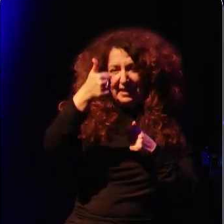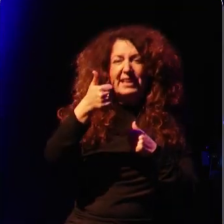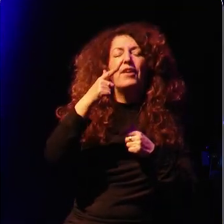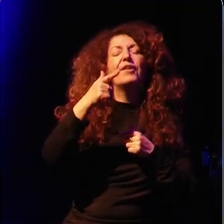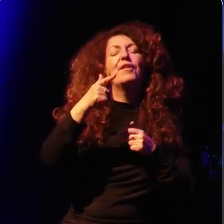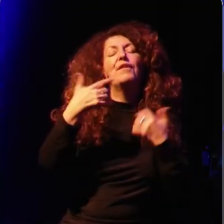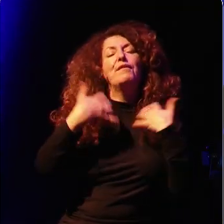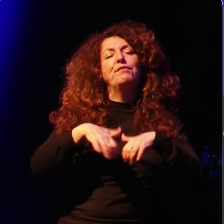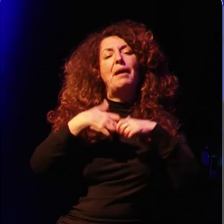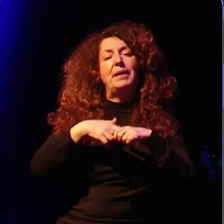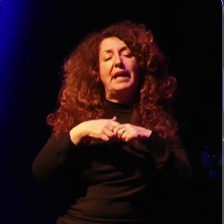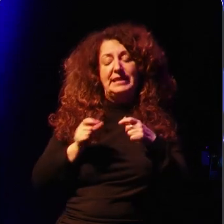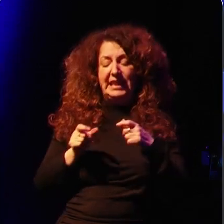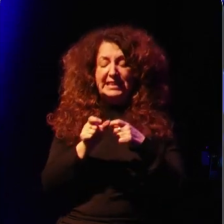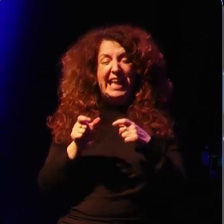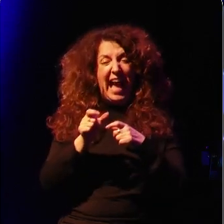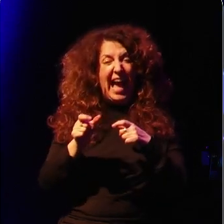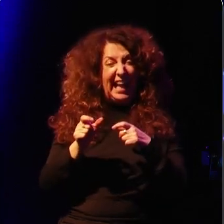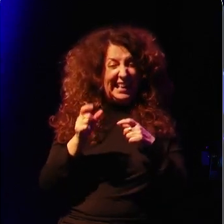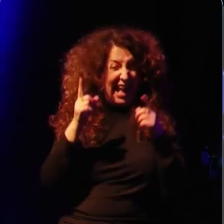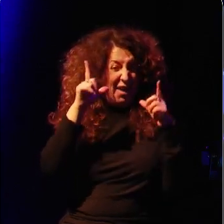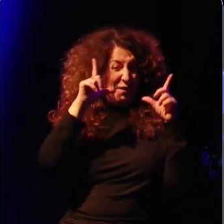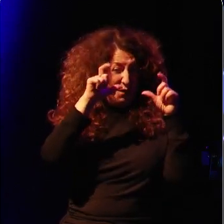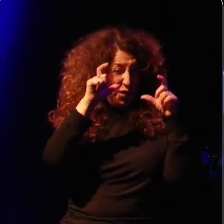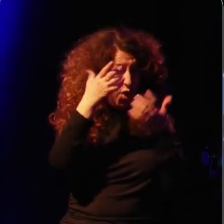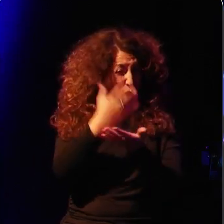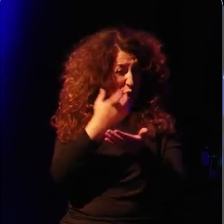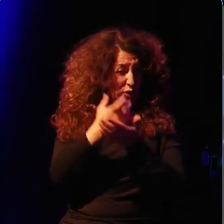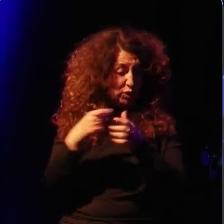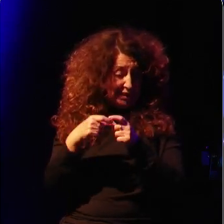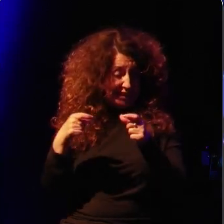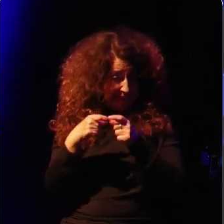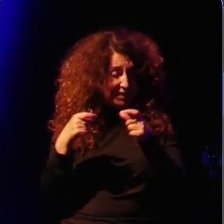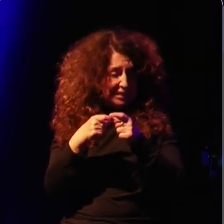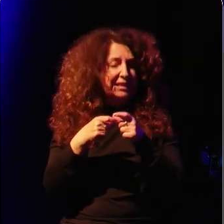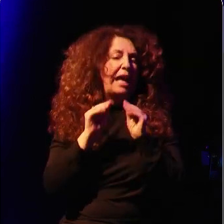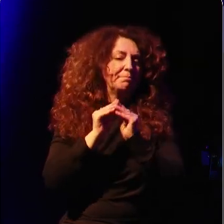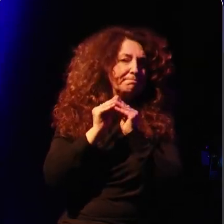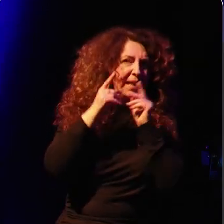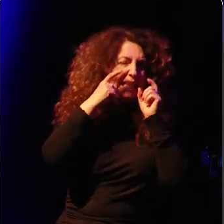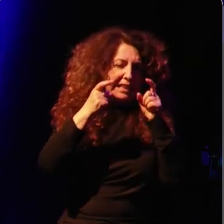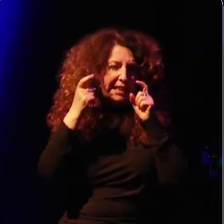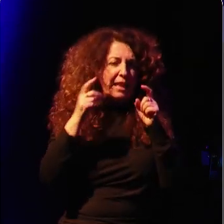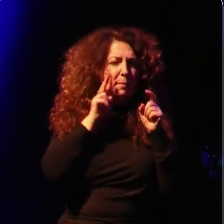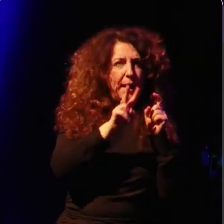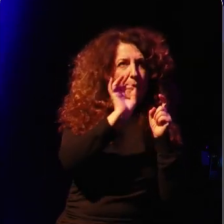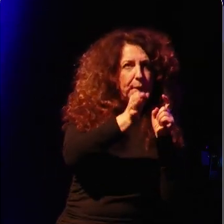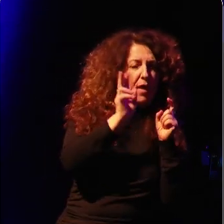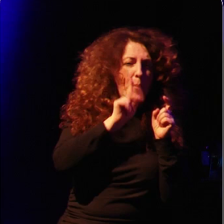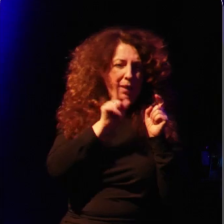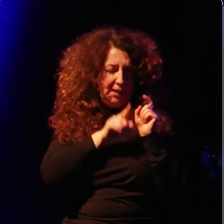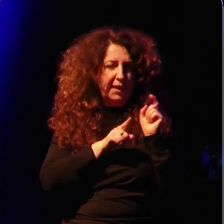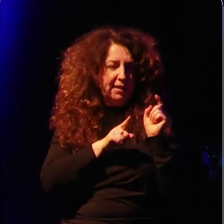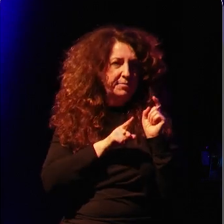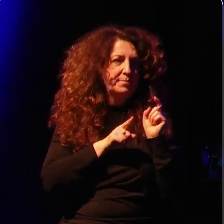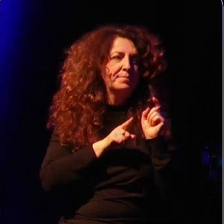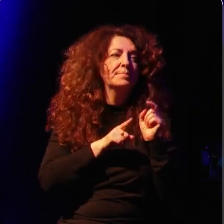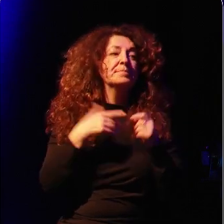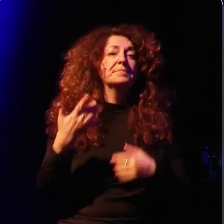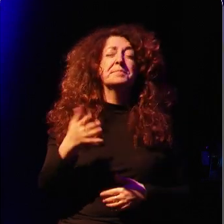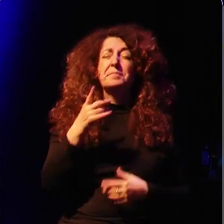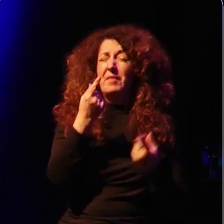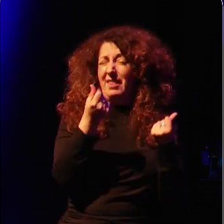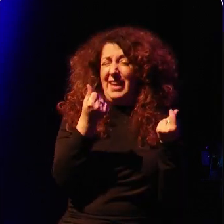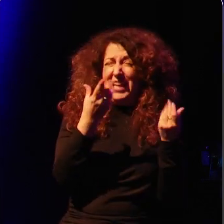de tarjetas gráficas, ya está, bueno, de las mejores que hay, ya lo está intentando. El tema es, aquí hay